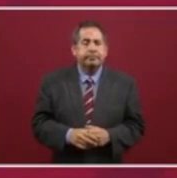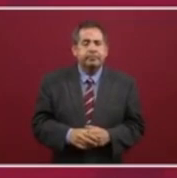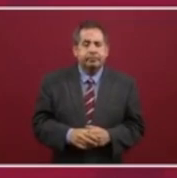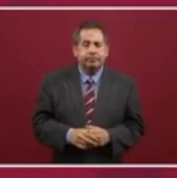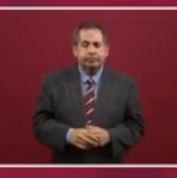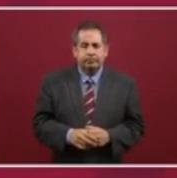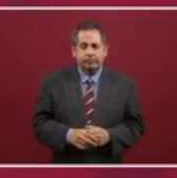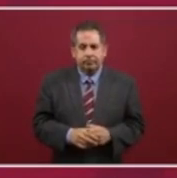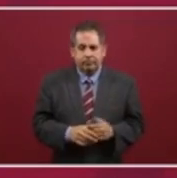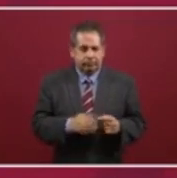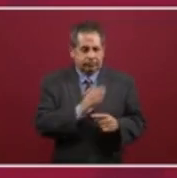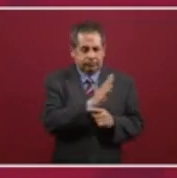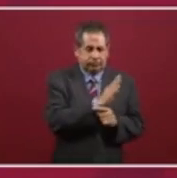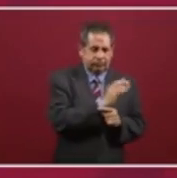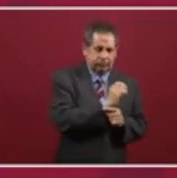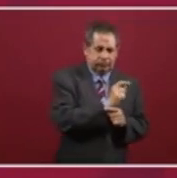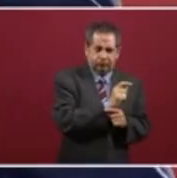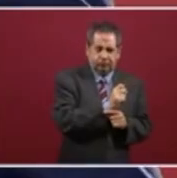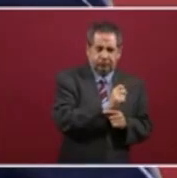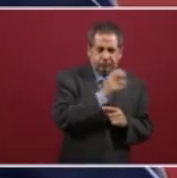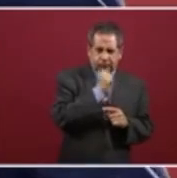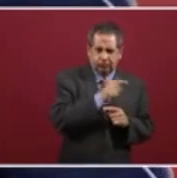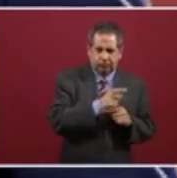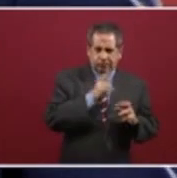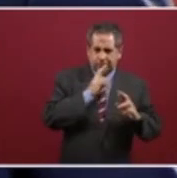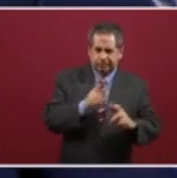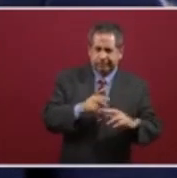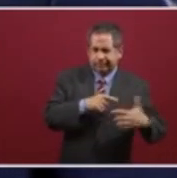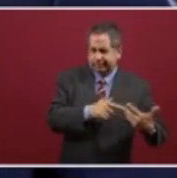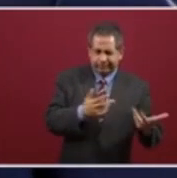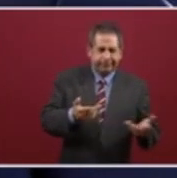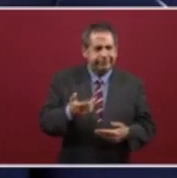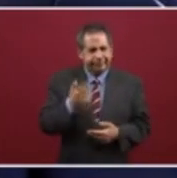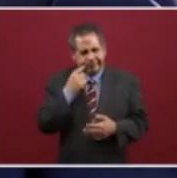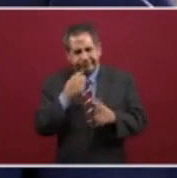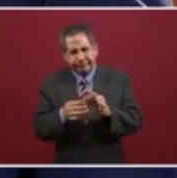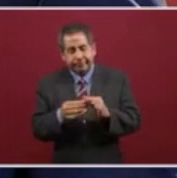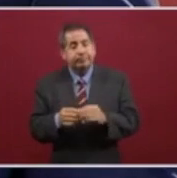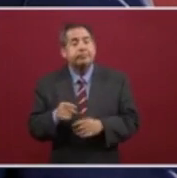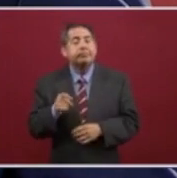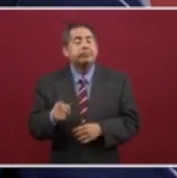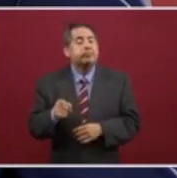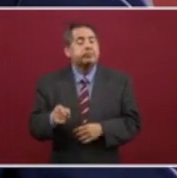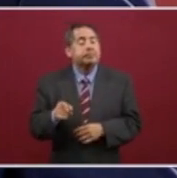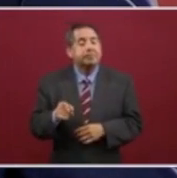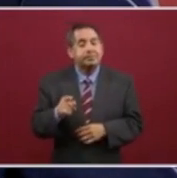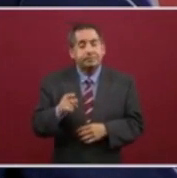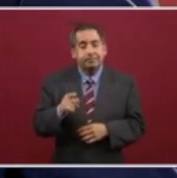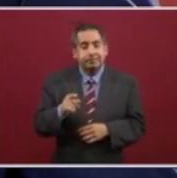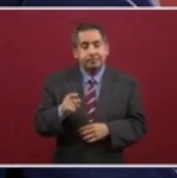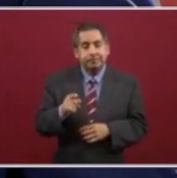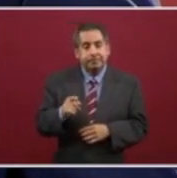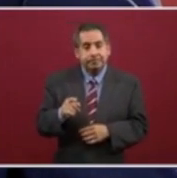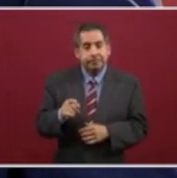los bots no van a poder responder, pero